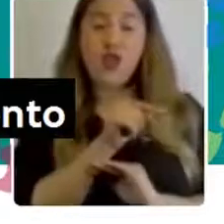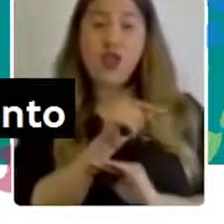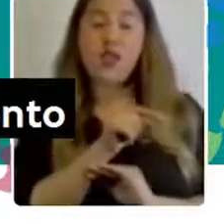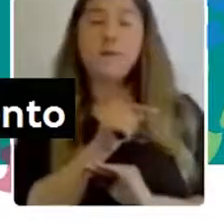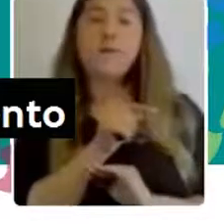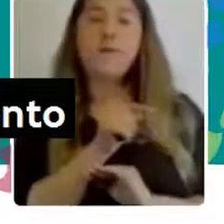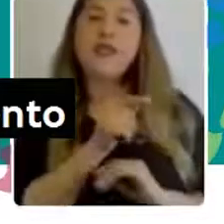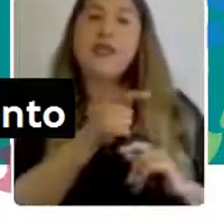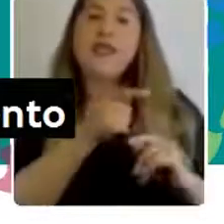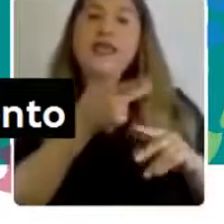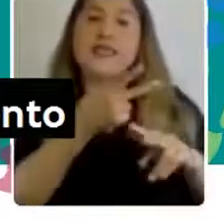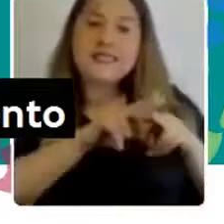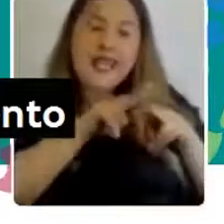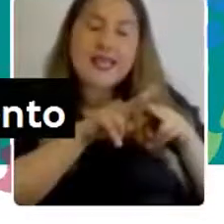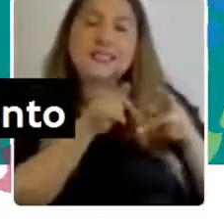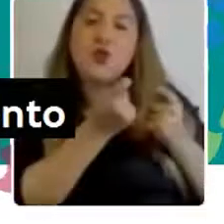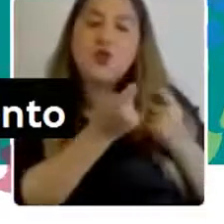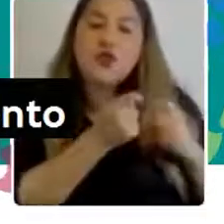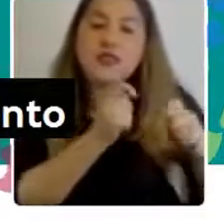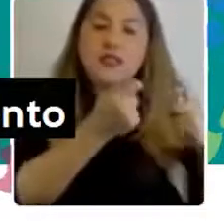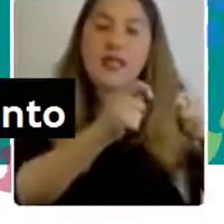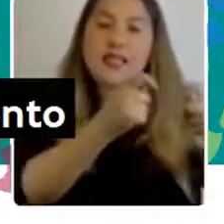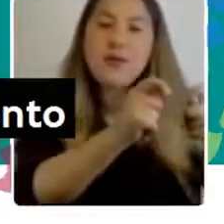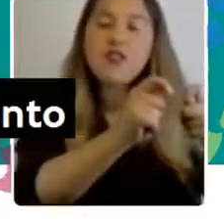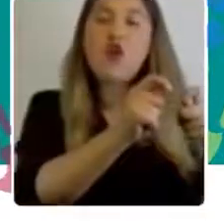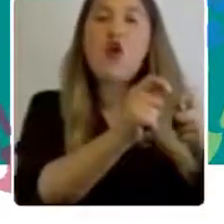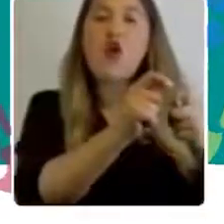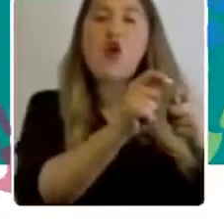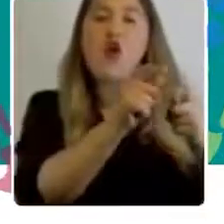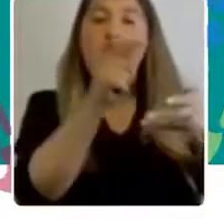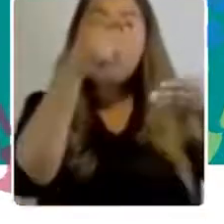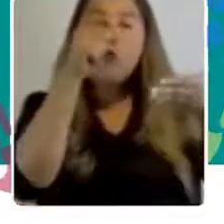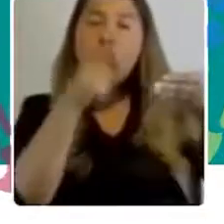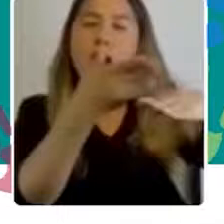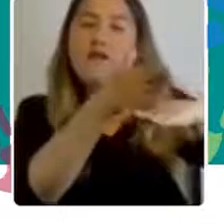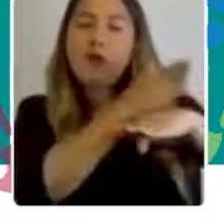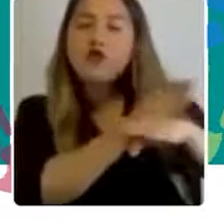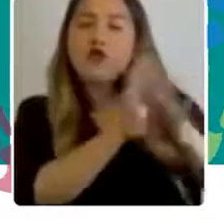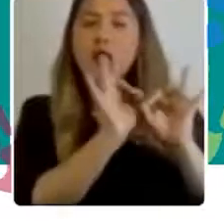confirmación diagnóstica, el tratamiento y el seguimiento de estos pacientes.